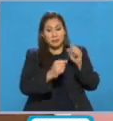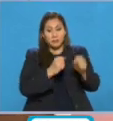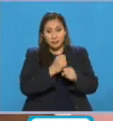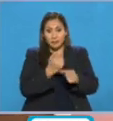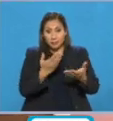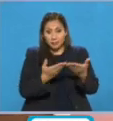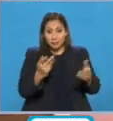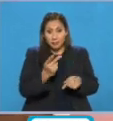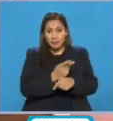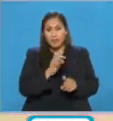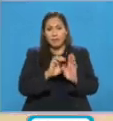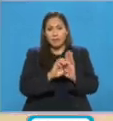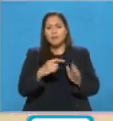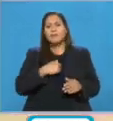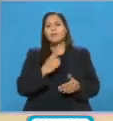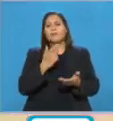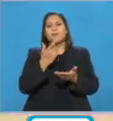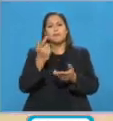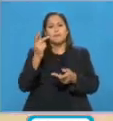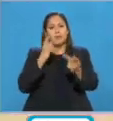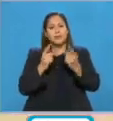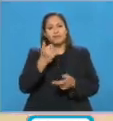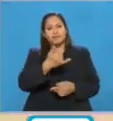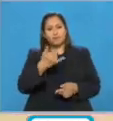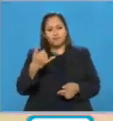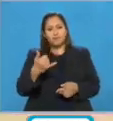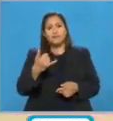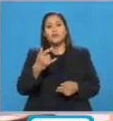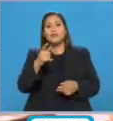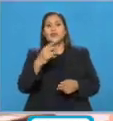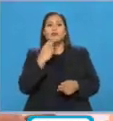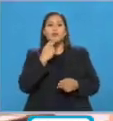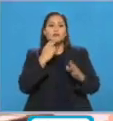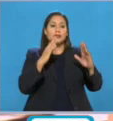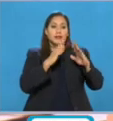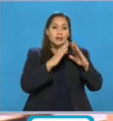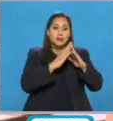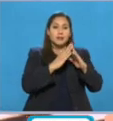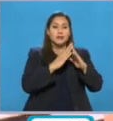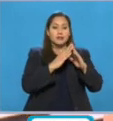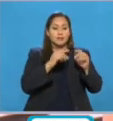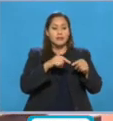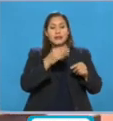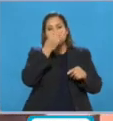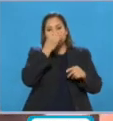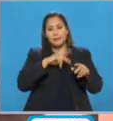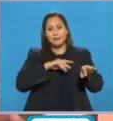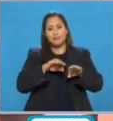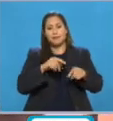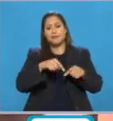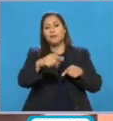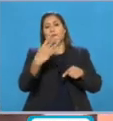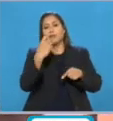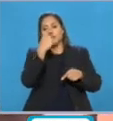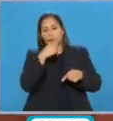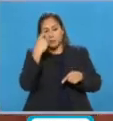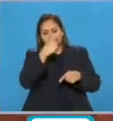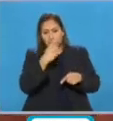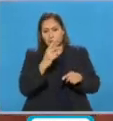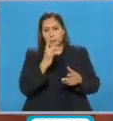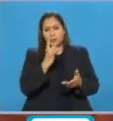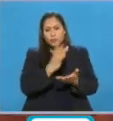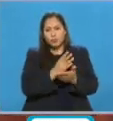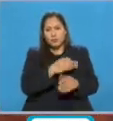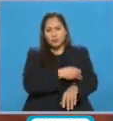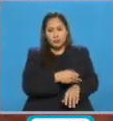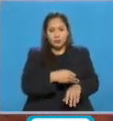si pudieran usar un crédito Infonavit, ¿ustedes lo usarían en una vivienda a 4 horas de acá? Una vivienda nueva, ¿no? Unifamiliar, de estas que desbordan